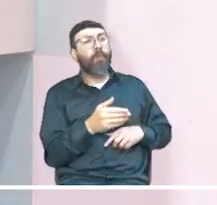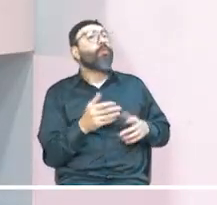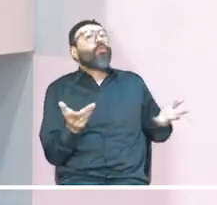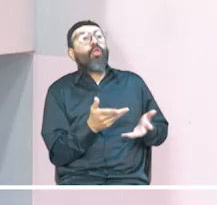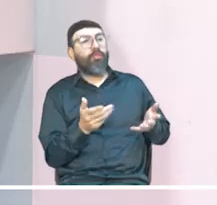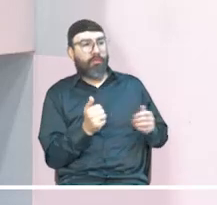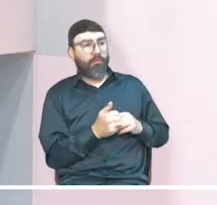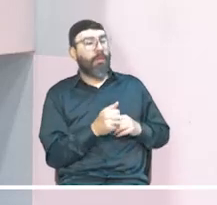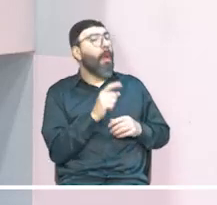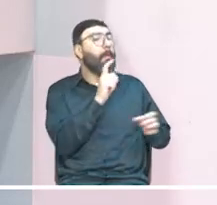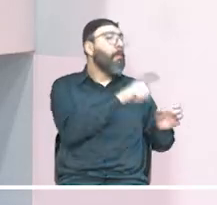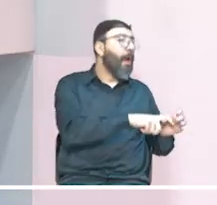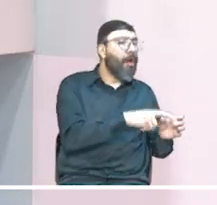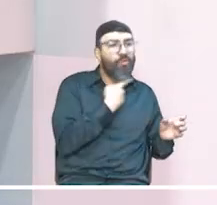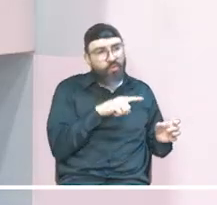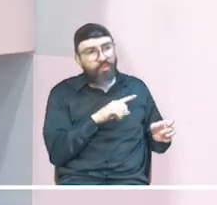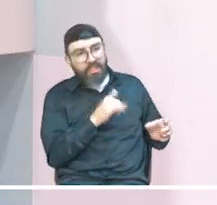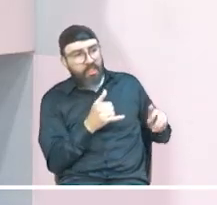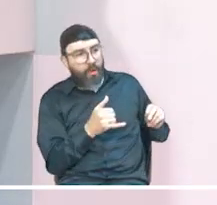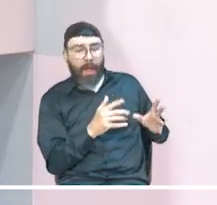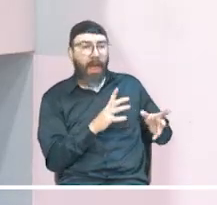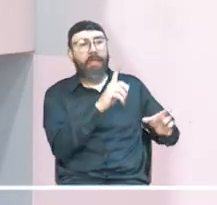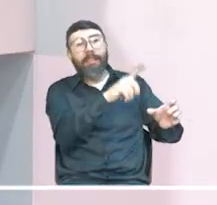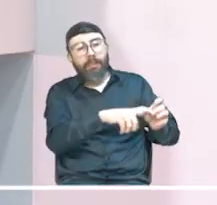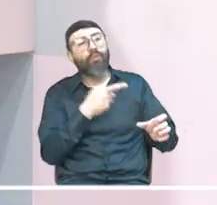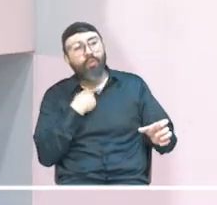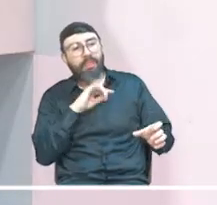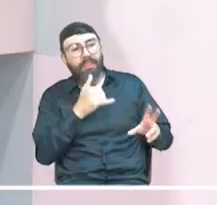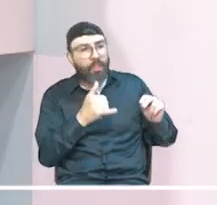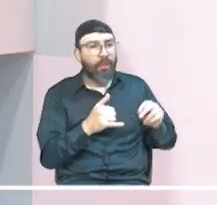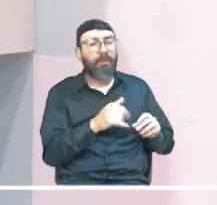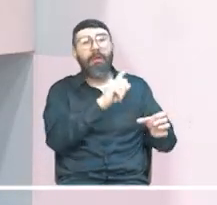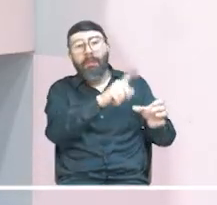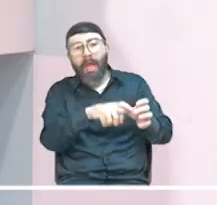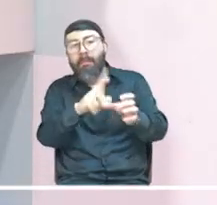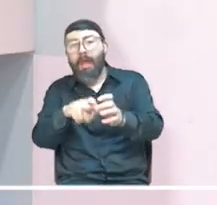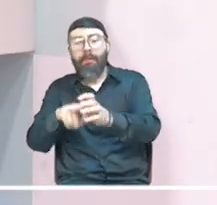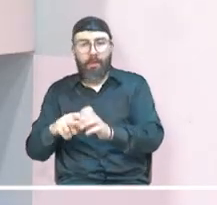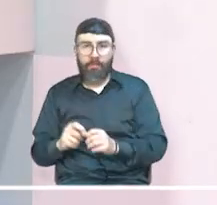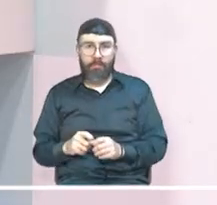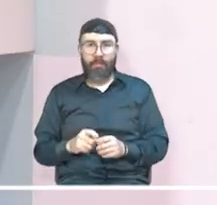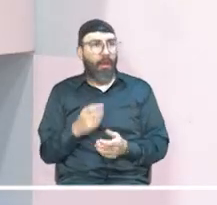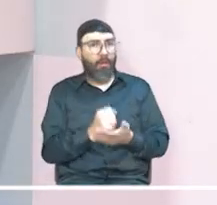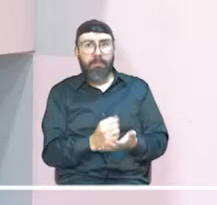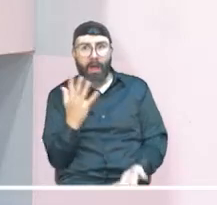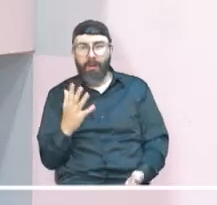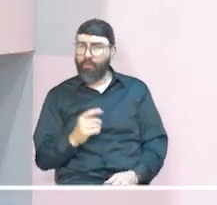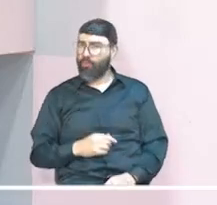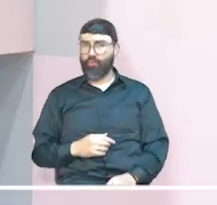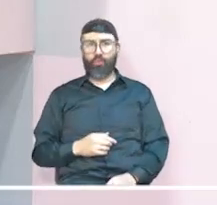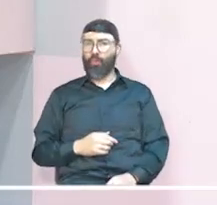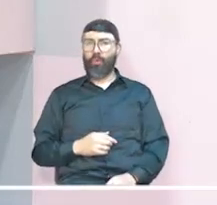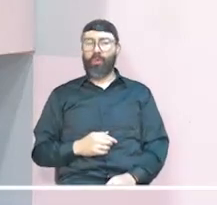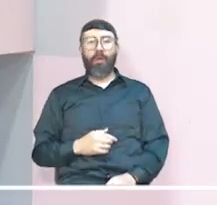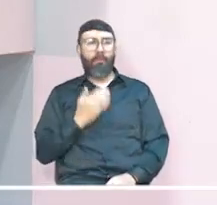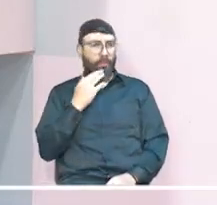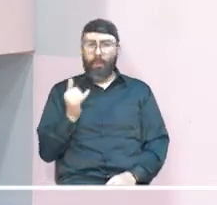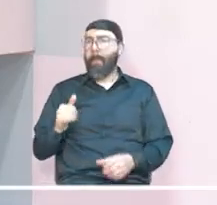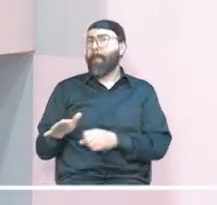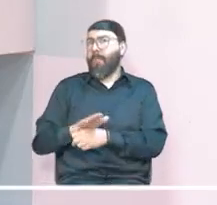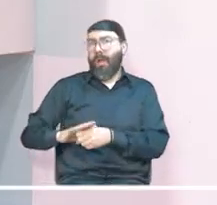identifique cuál es su mejor deporte. Realmente los deportes no llegan a ser tan costosos porque dicen, no, es que no tengo plata, resulta que siempre en los